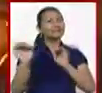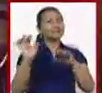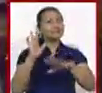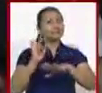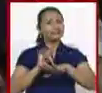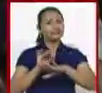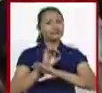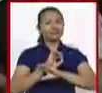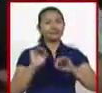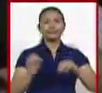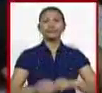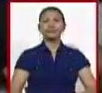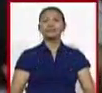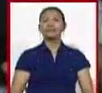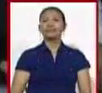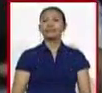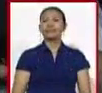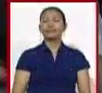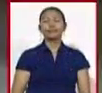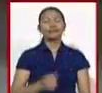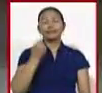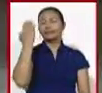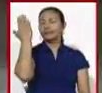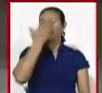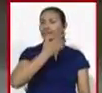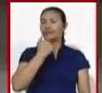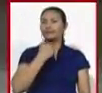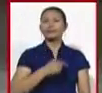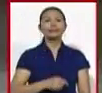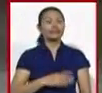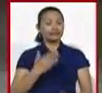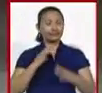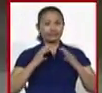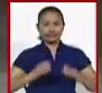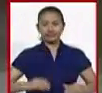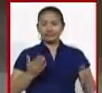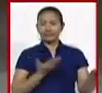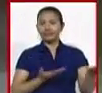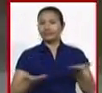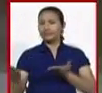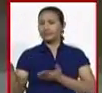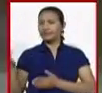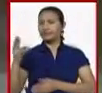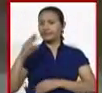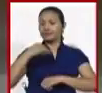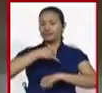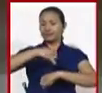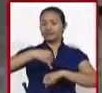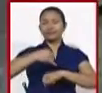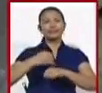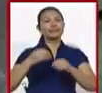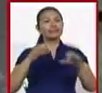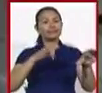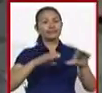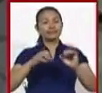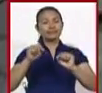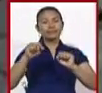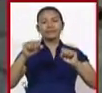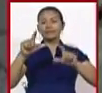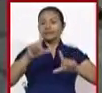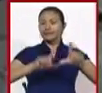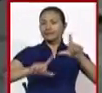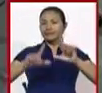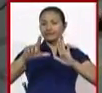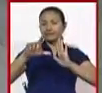pues. Nadie. No lo conozco. El cuerpo fue llevado a la morgue judicial de La Pampa de la Isla, donde le realizarán la autopsia de